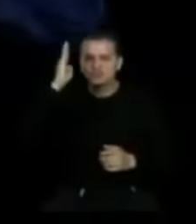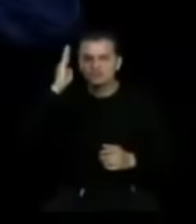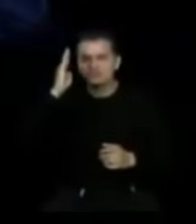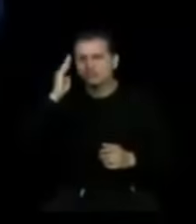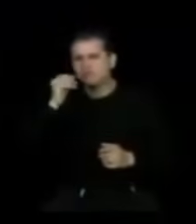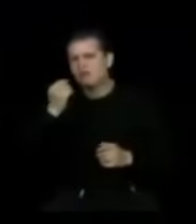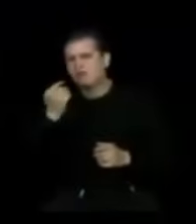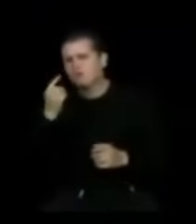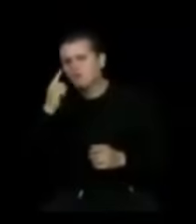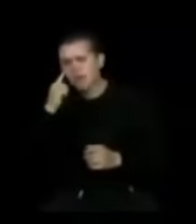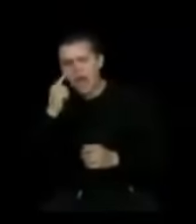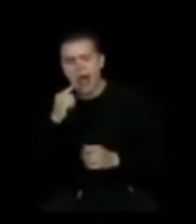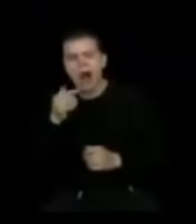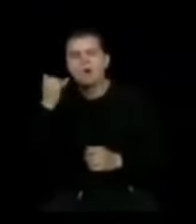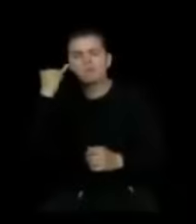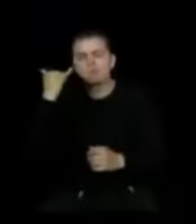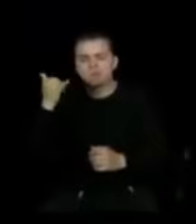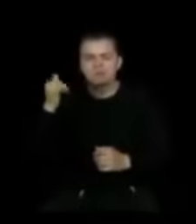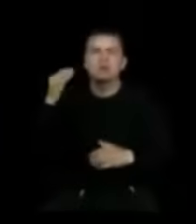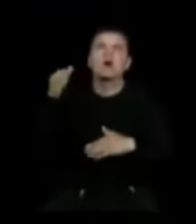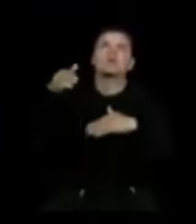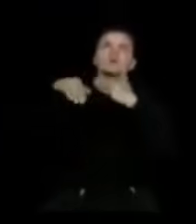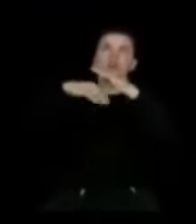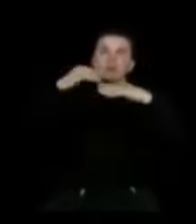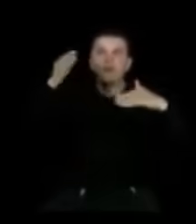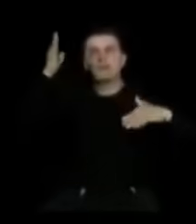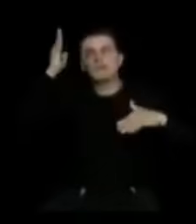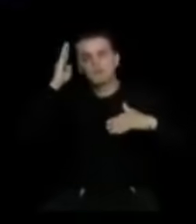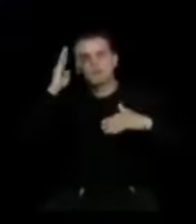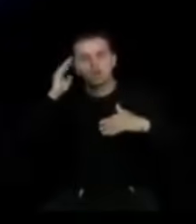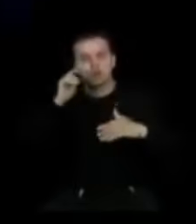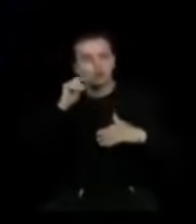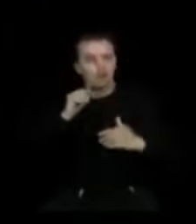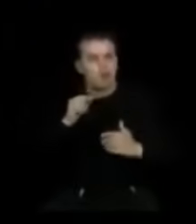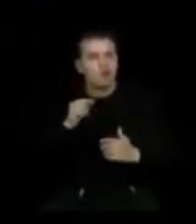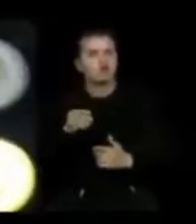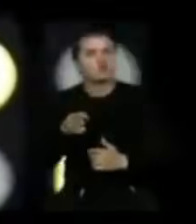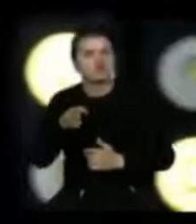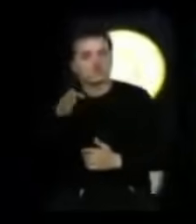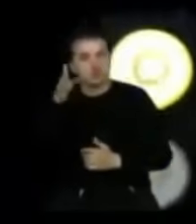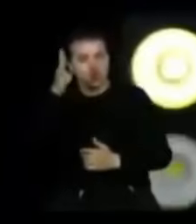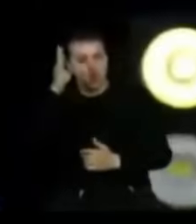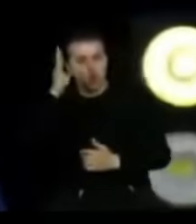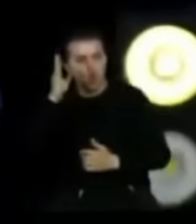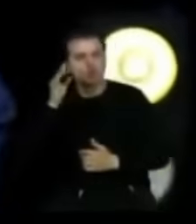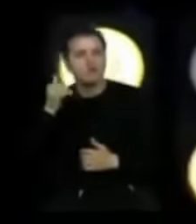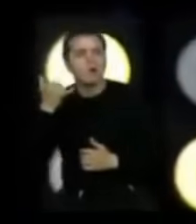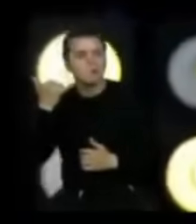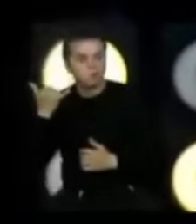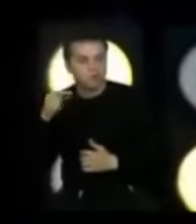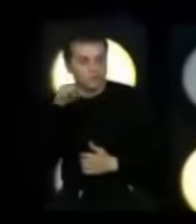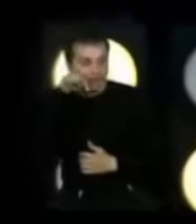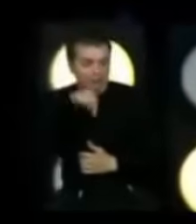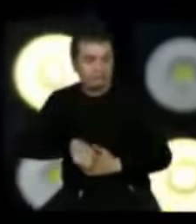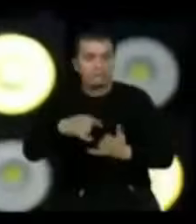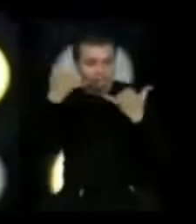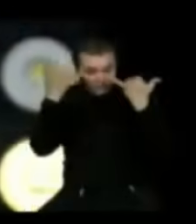lo que sí, Dios existe y está en el cielo, a sí, Dios existe y está aquí en este lugar.